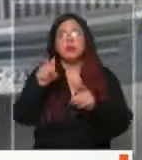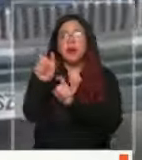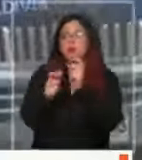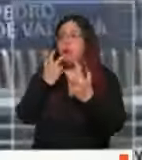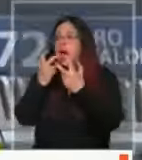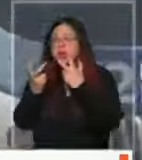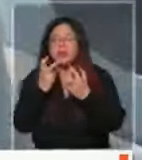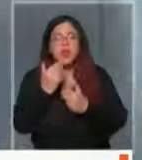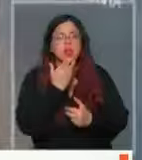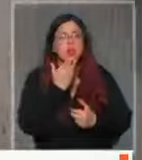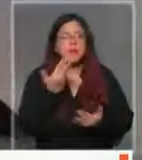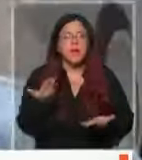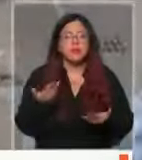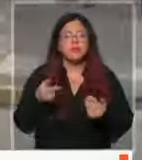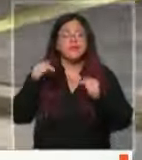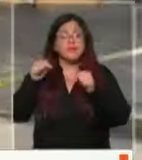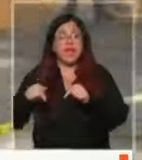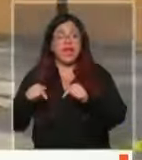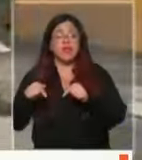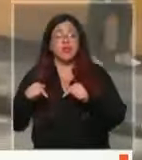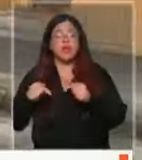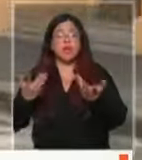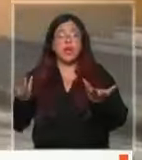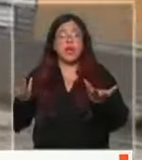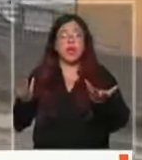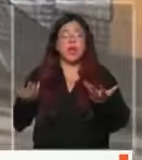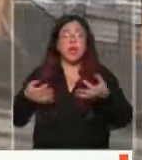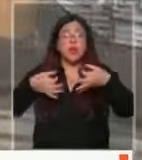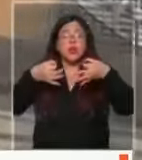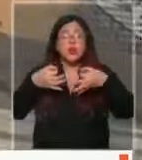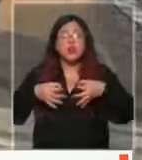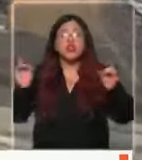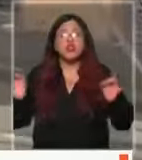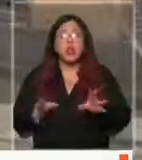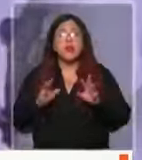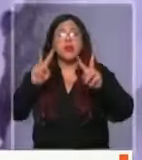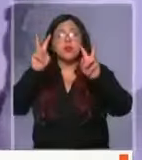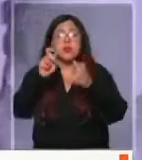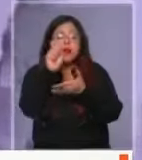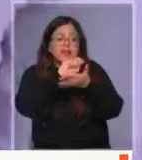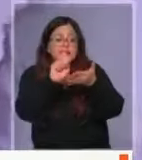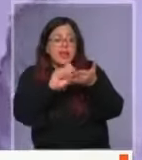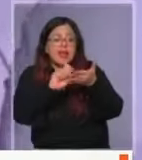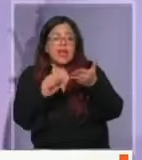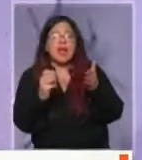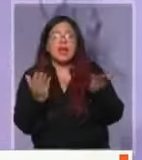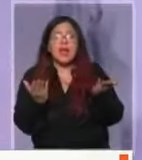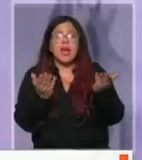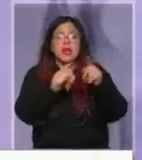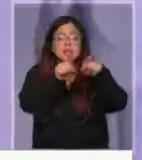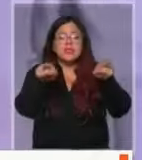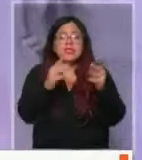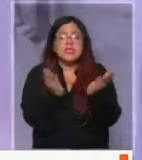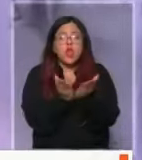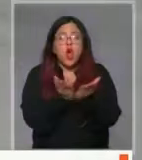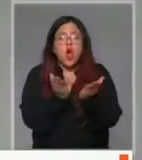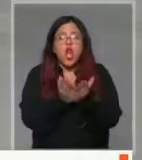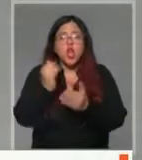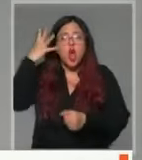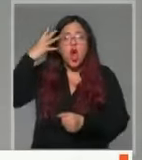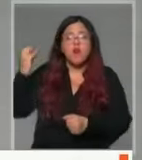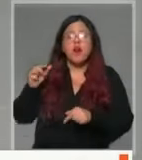¿no? Todo este gran operativo habría sido por una tarea escolar olvidada. Al menos así lo confirmaron los